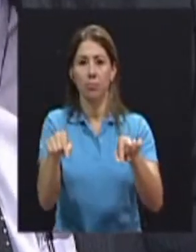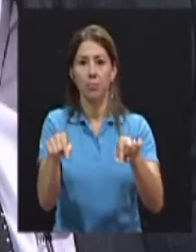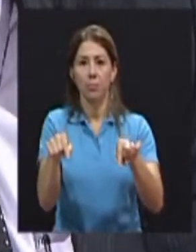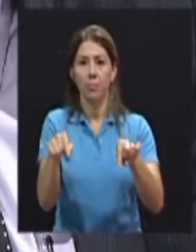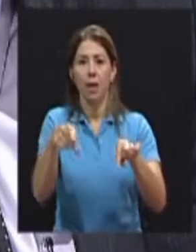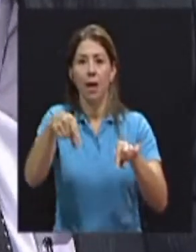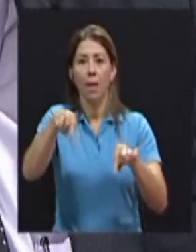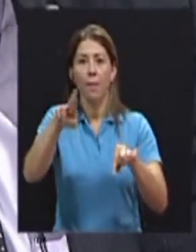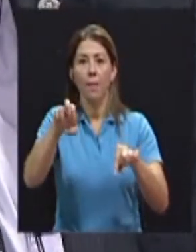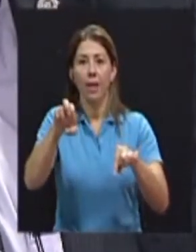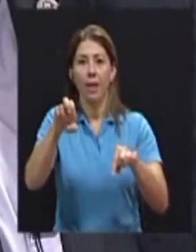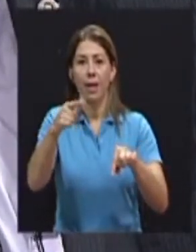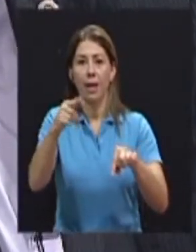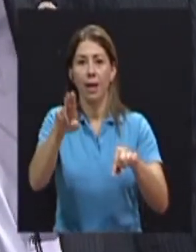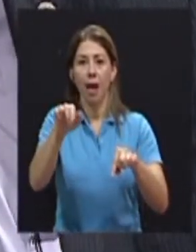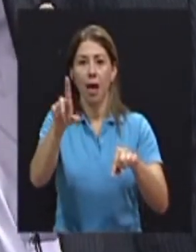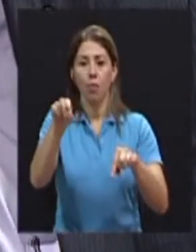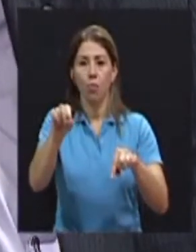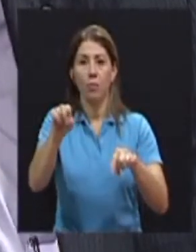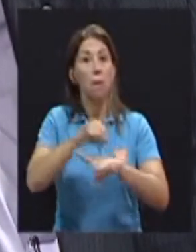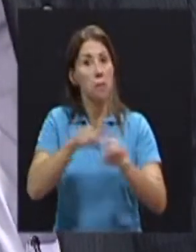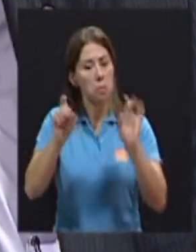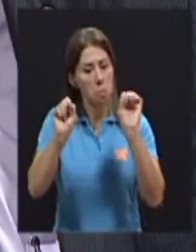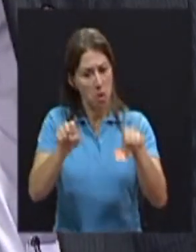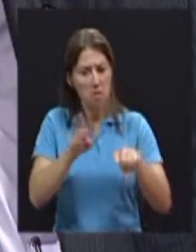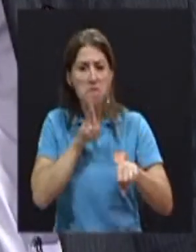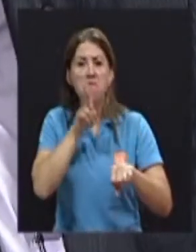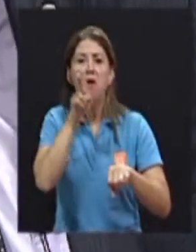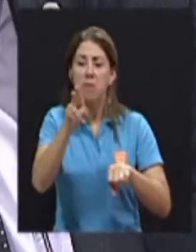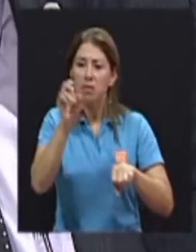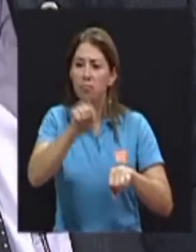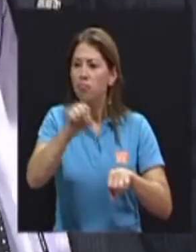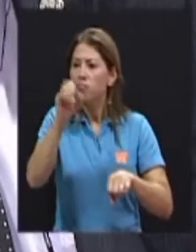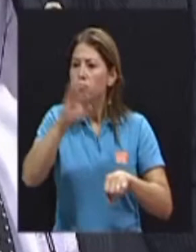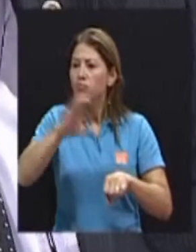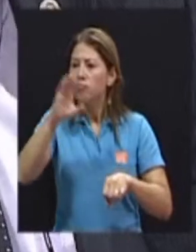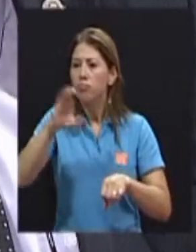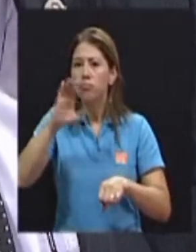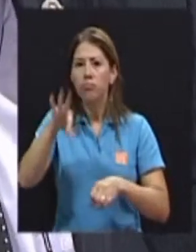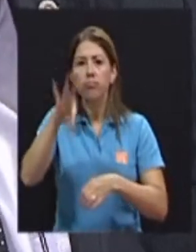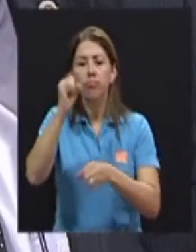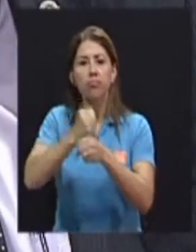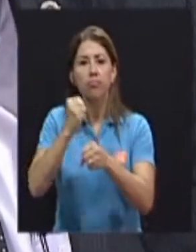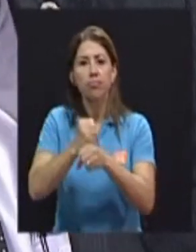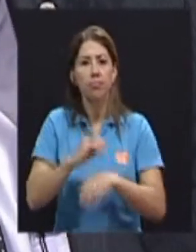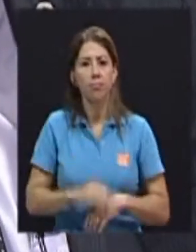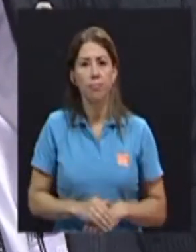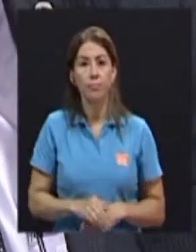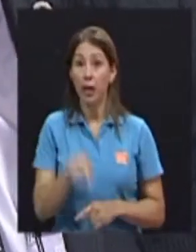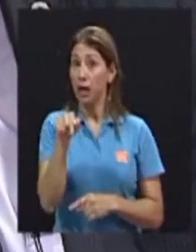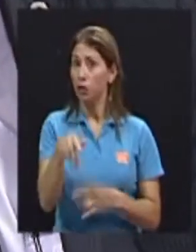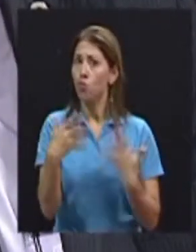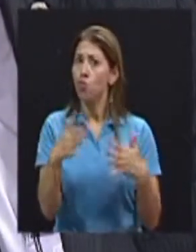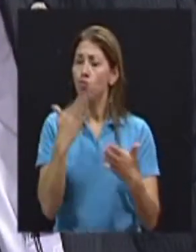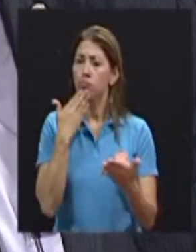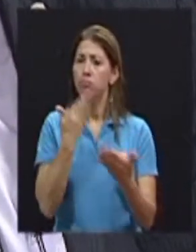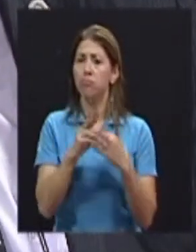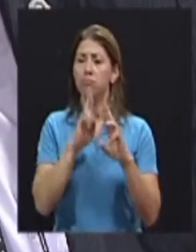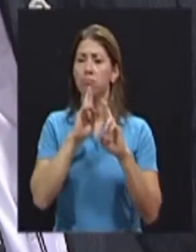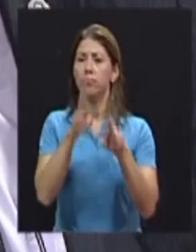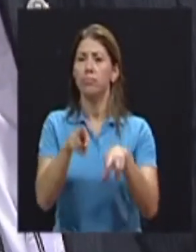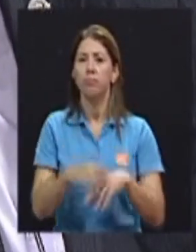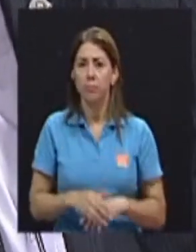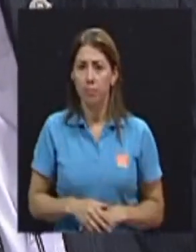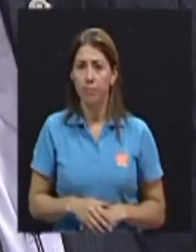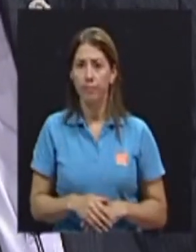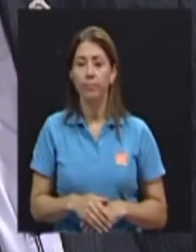universitario, pero lo habilita profesionalmente para insertarse en el mercado laboral. Y esto está dando un excelente resultado en nuestro caso.